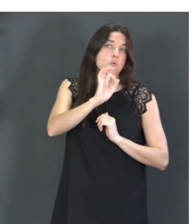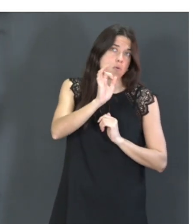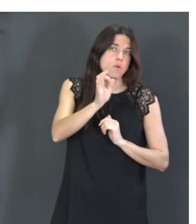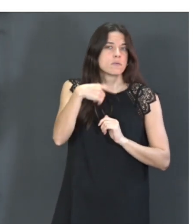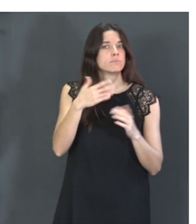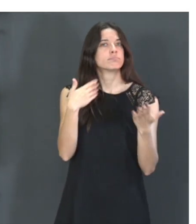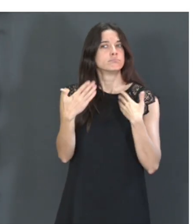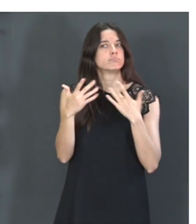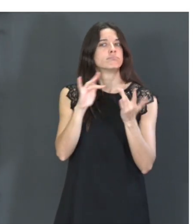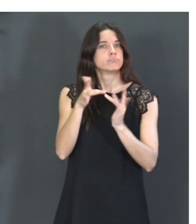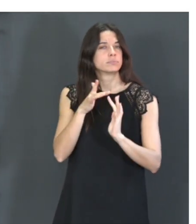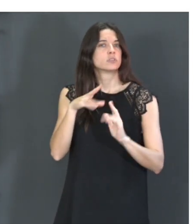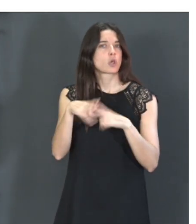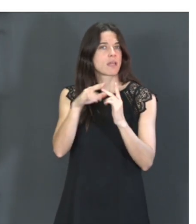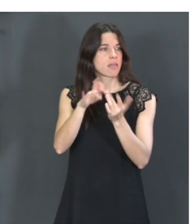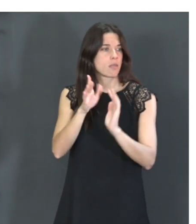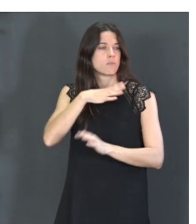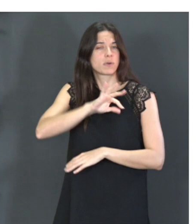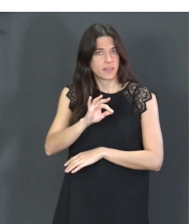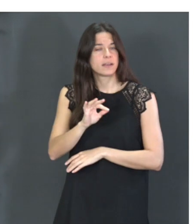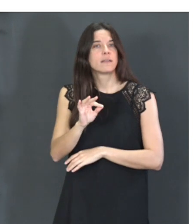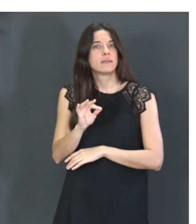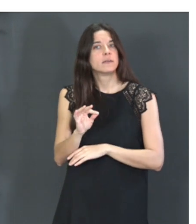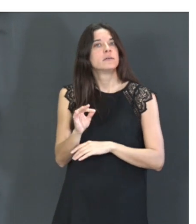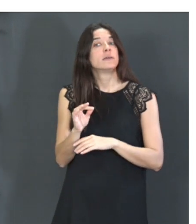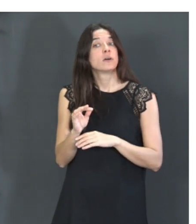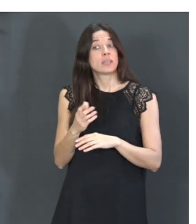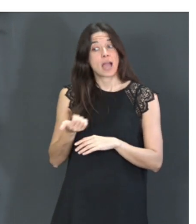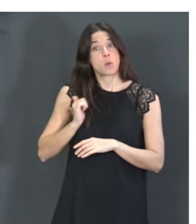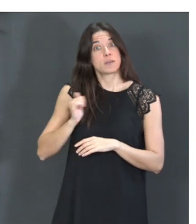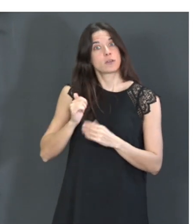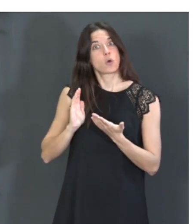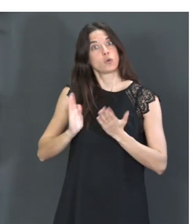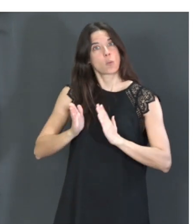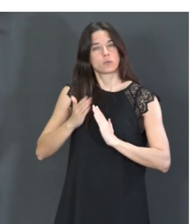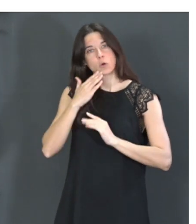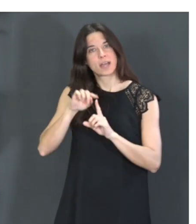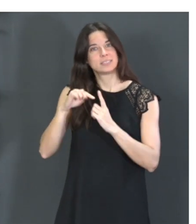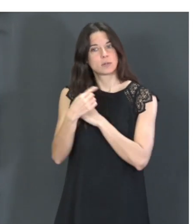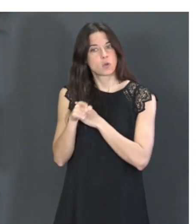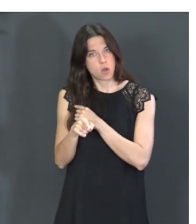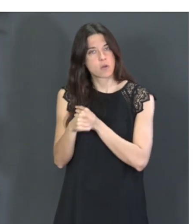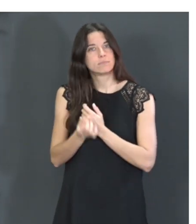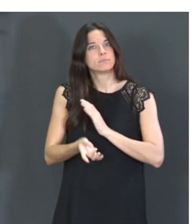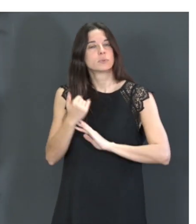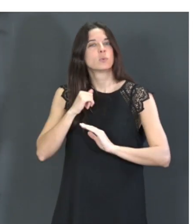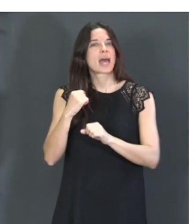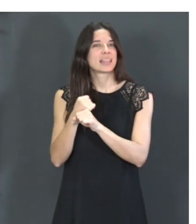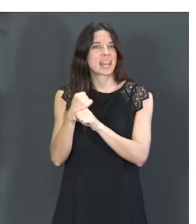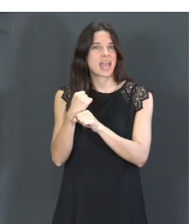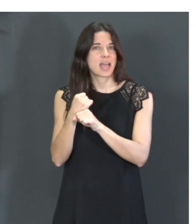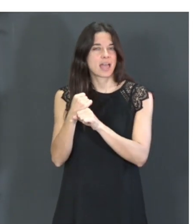un diálogo y una socialización, y utilizando el robot como estímulo pues se establece una tarea